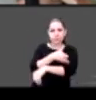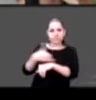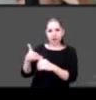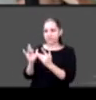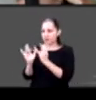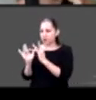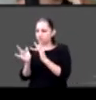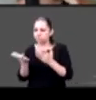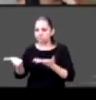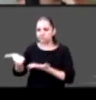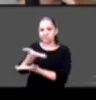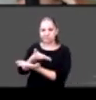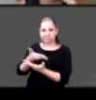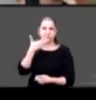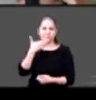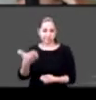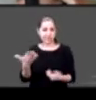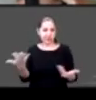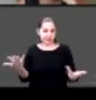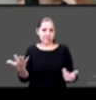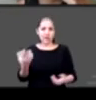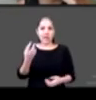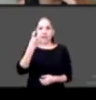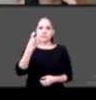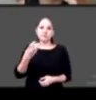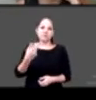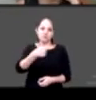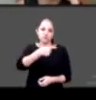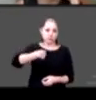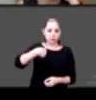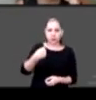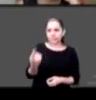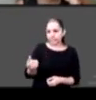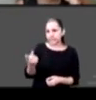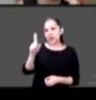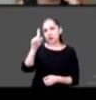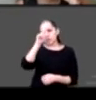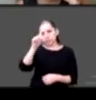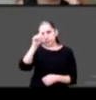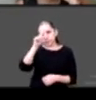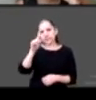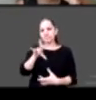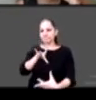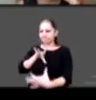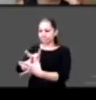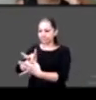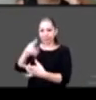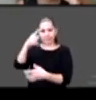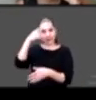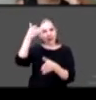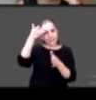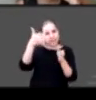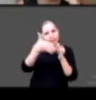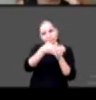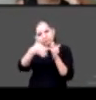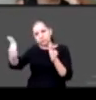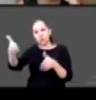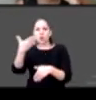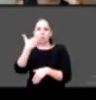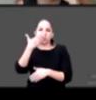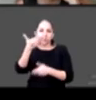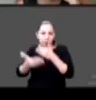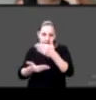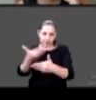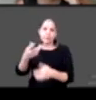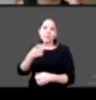tengamos que seamos parte de su presente positivo, tenemos que tener un enfoque